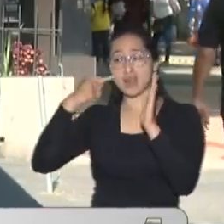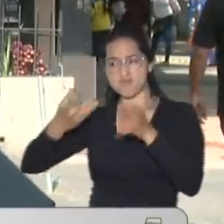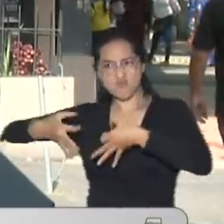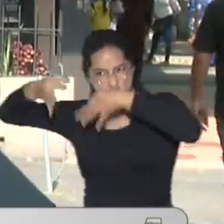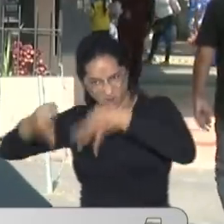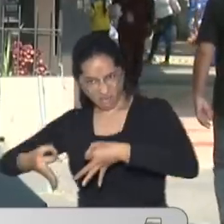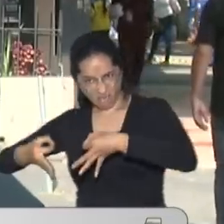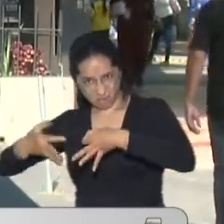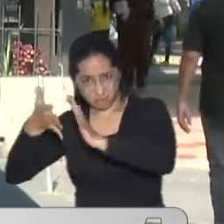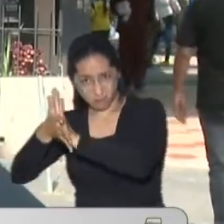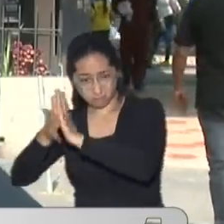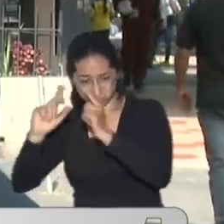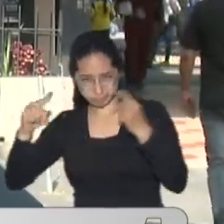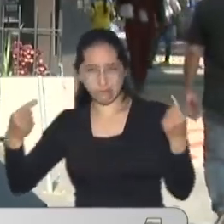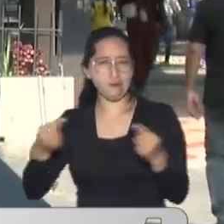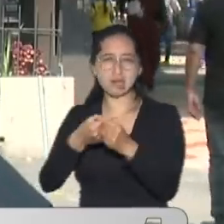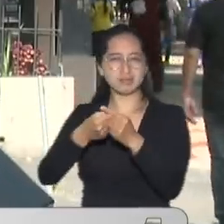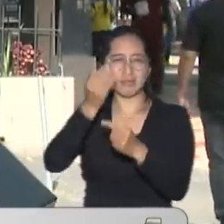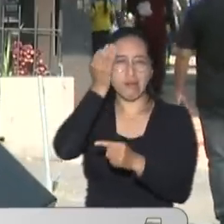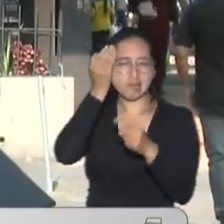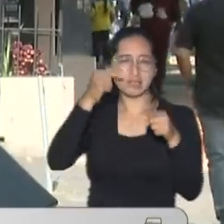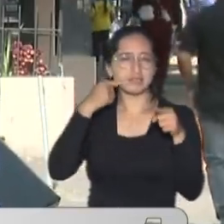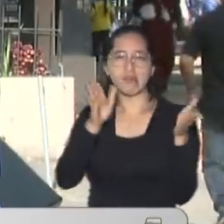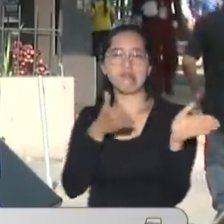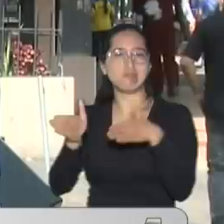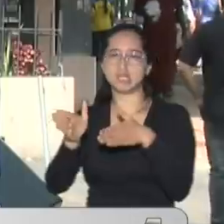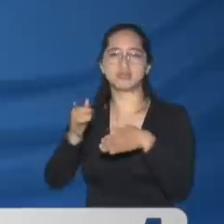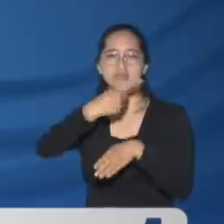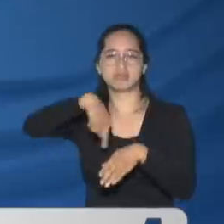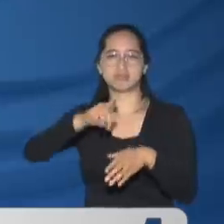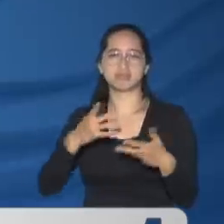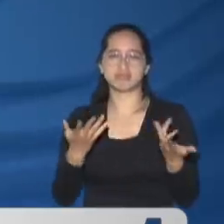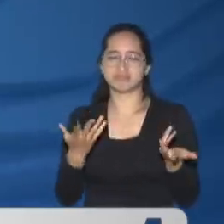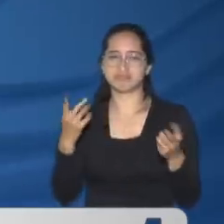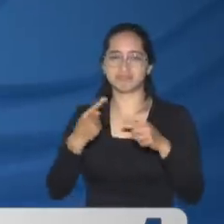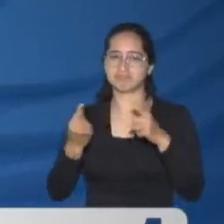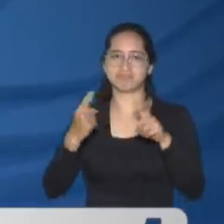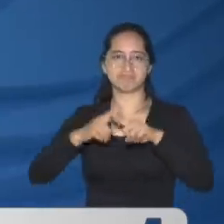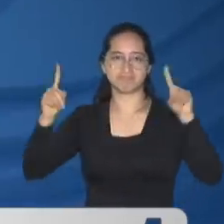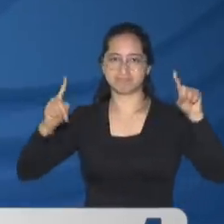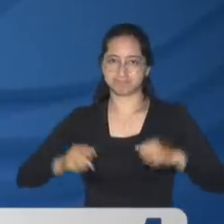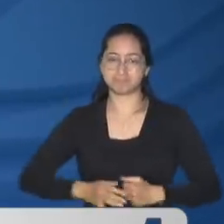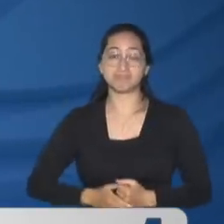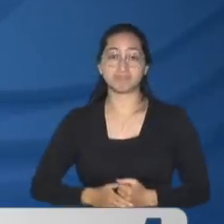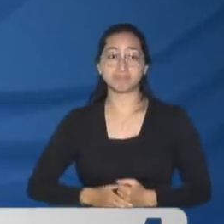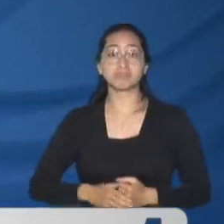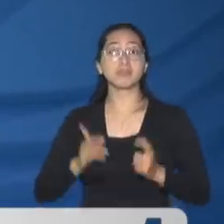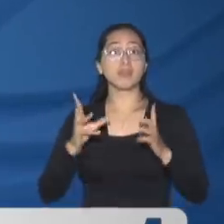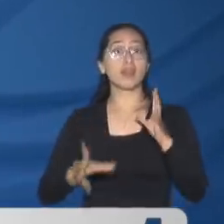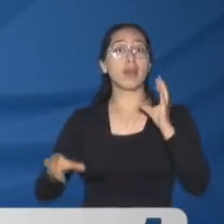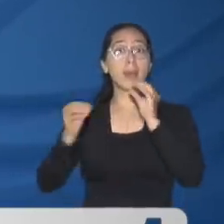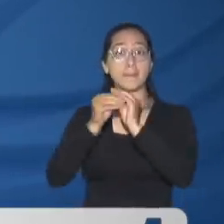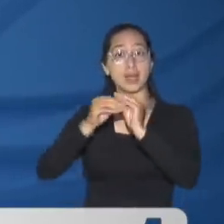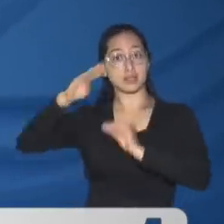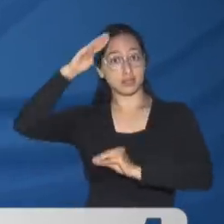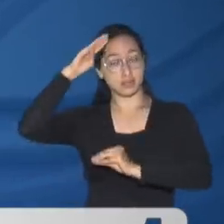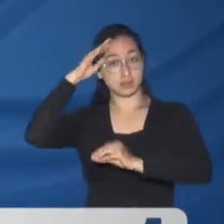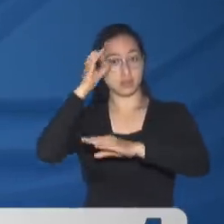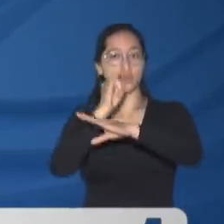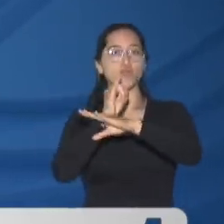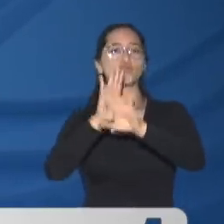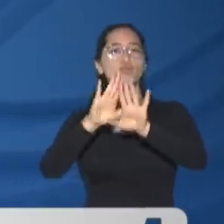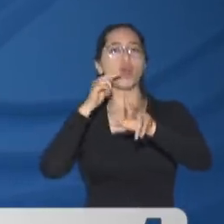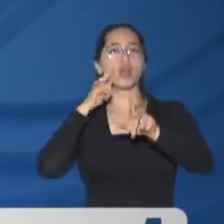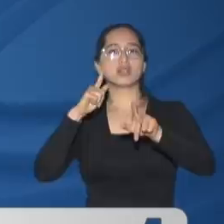muestra, los balazos, los tiros por donde entraron, muestra todo a la vez diferente. Por su parte, la institución explicó que inició una investigación por